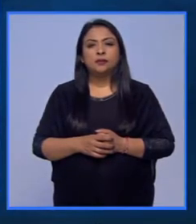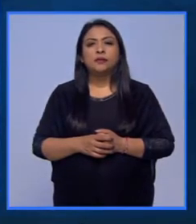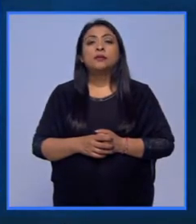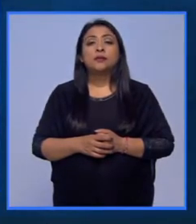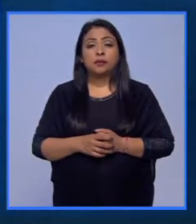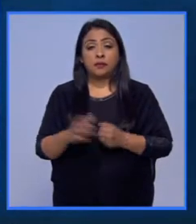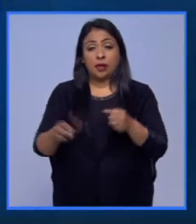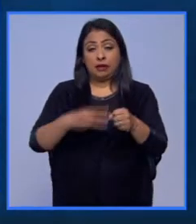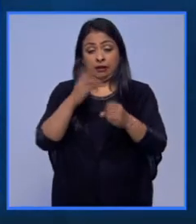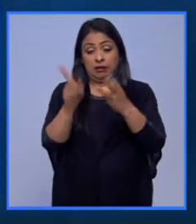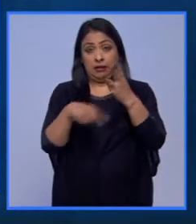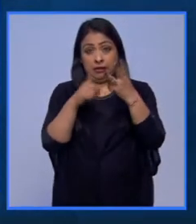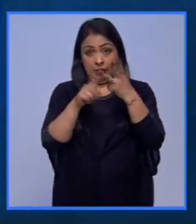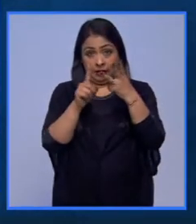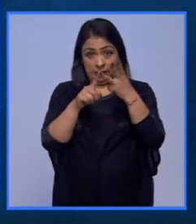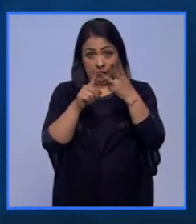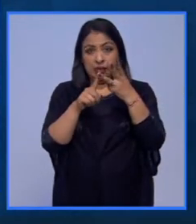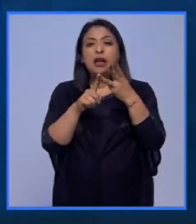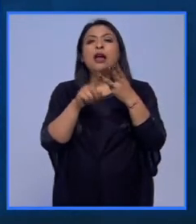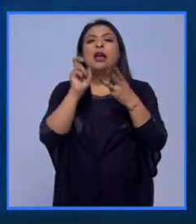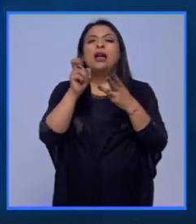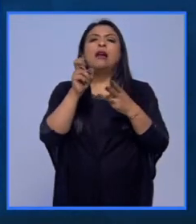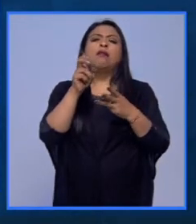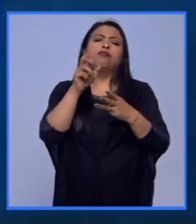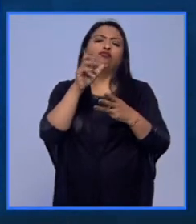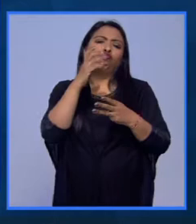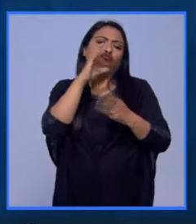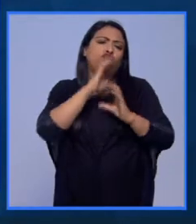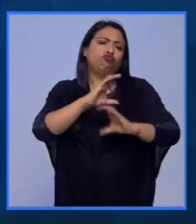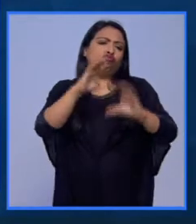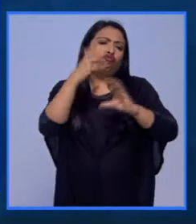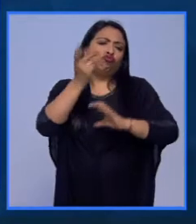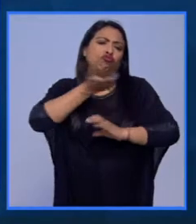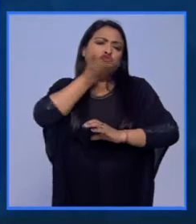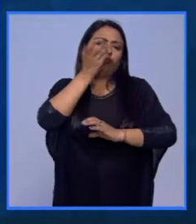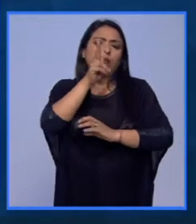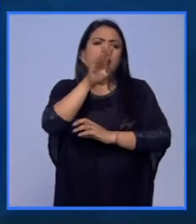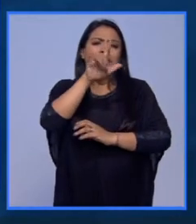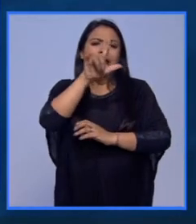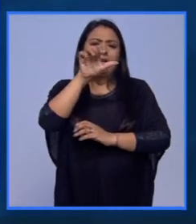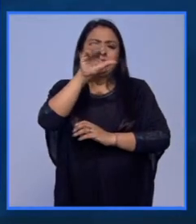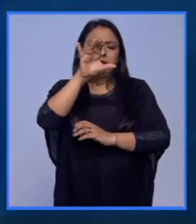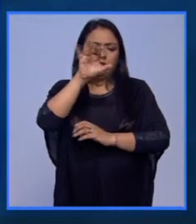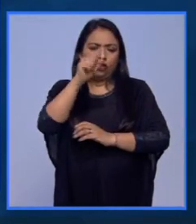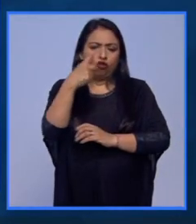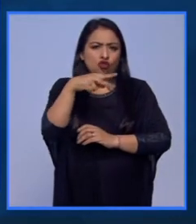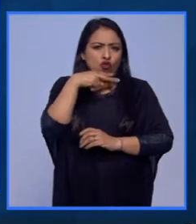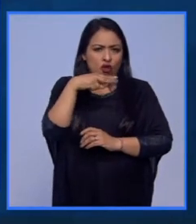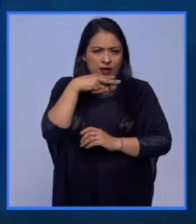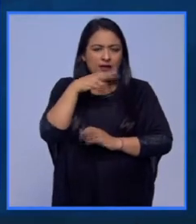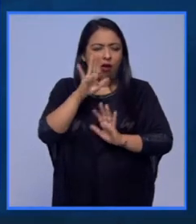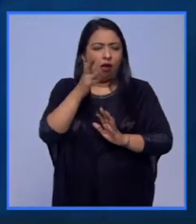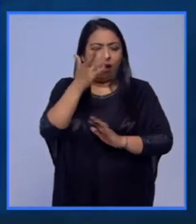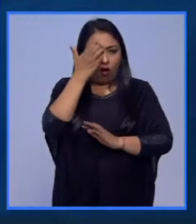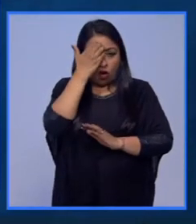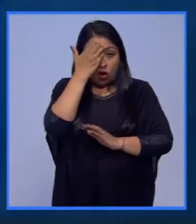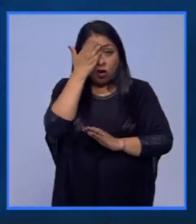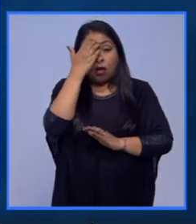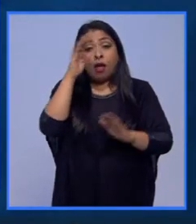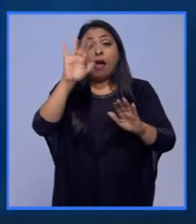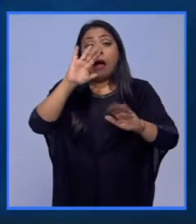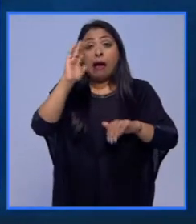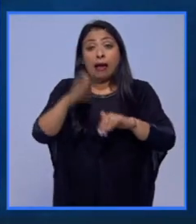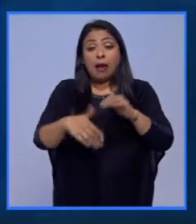Y la tercera parte es los villancicos clásicos, los villancicos entrañables de la Navidad, que terminan con un